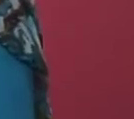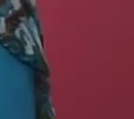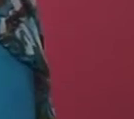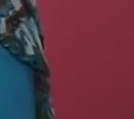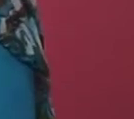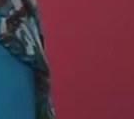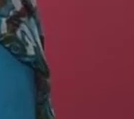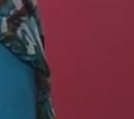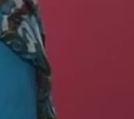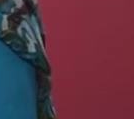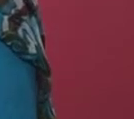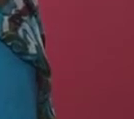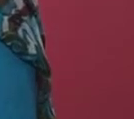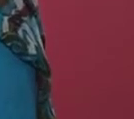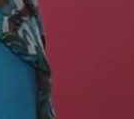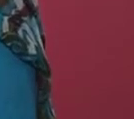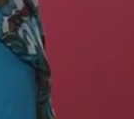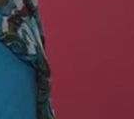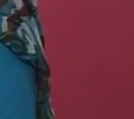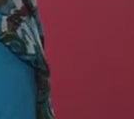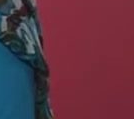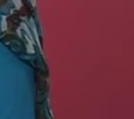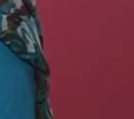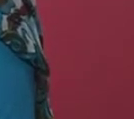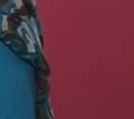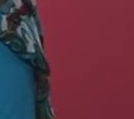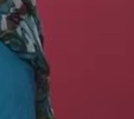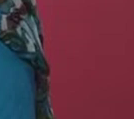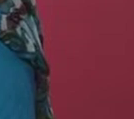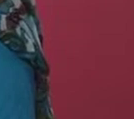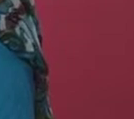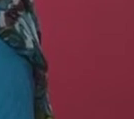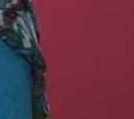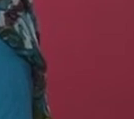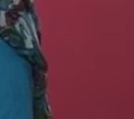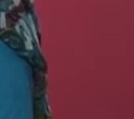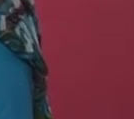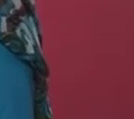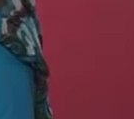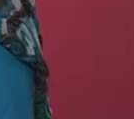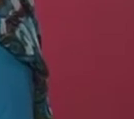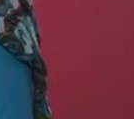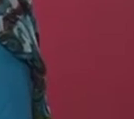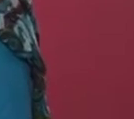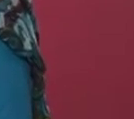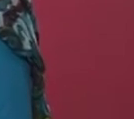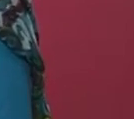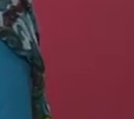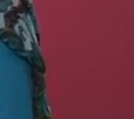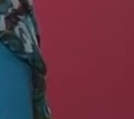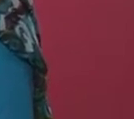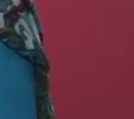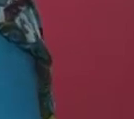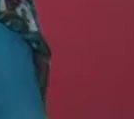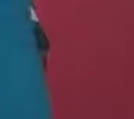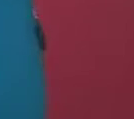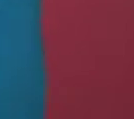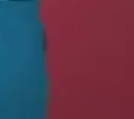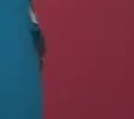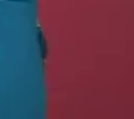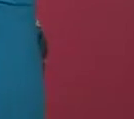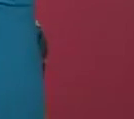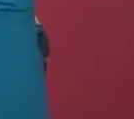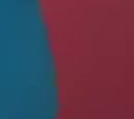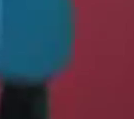tu corazón está lleno de maldad. Y eso es lo que pasa cuando los apóstoles dicen que son apóstoles y son unos